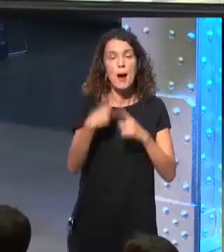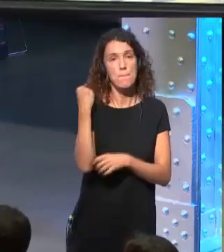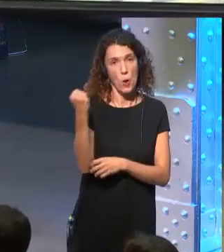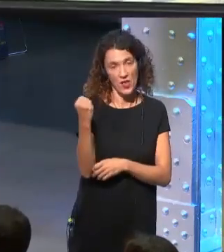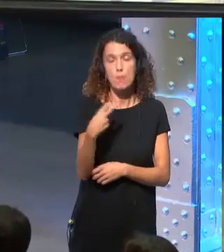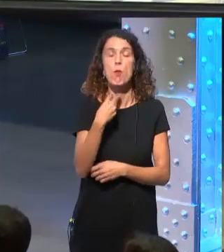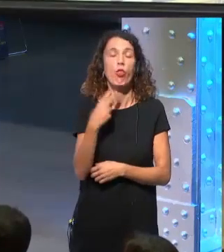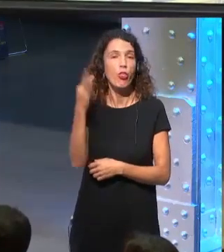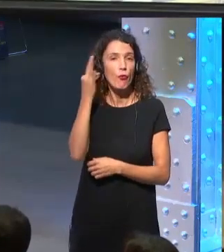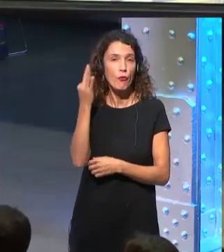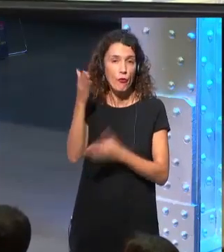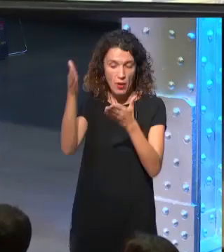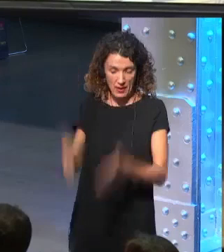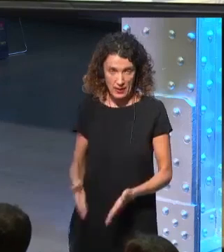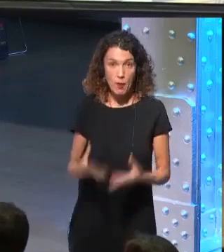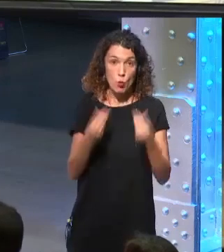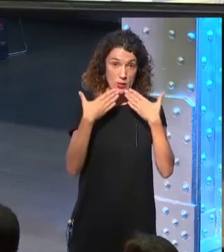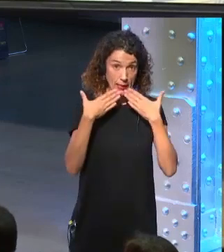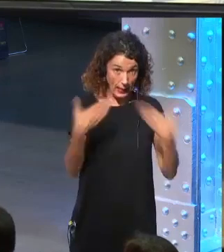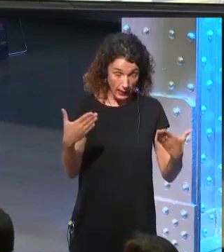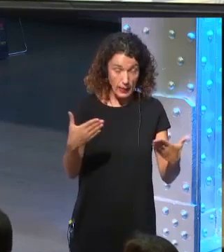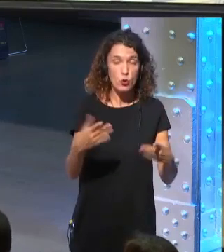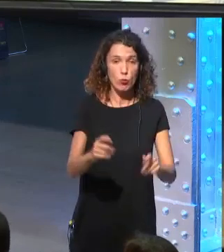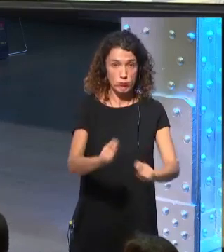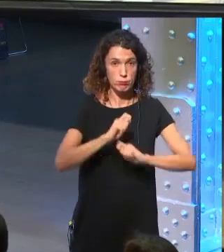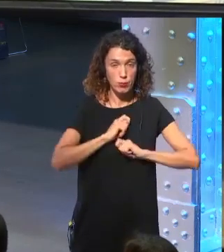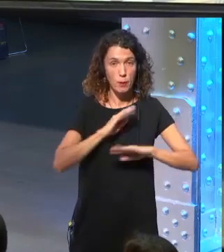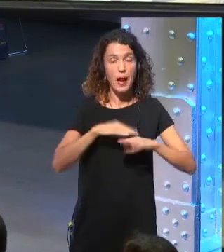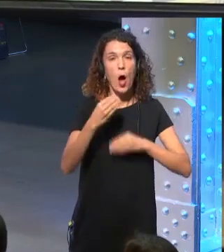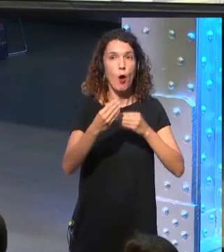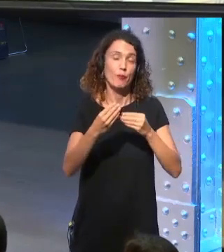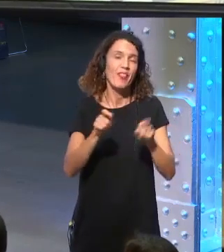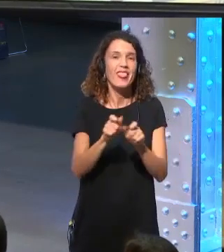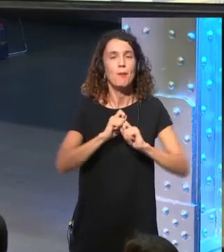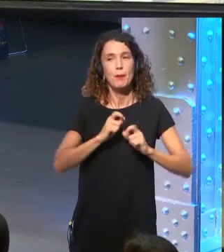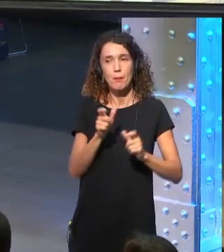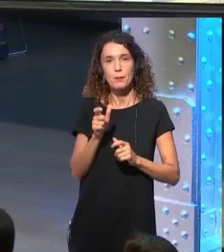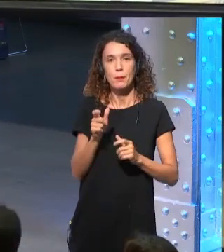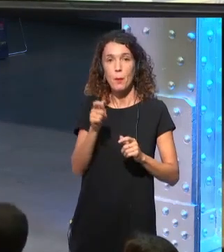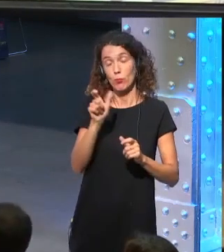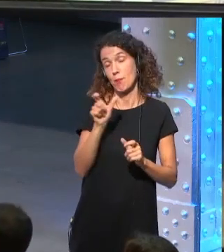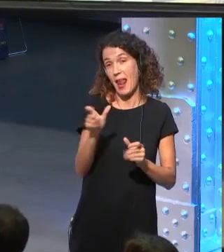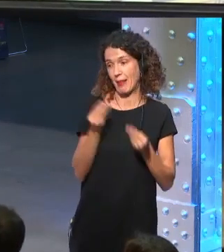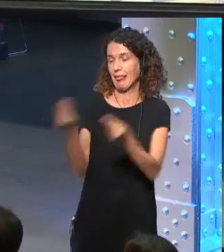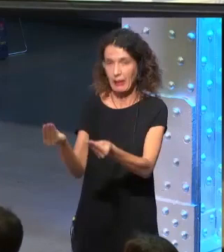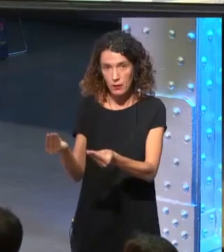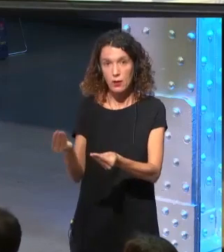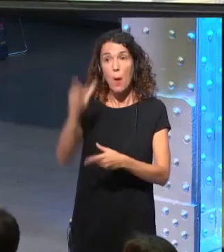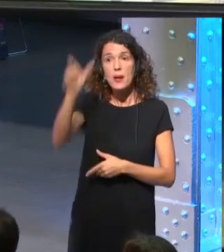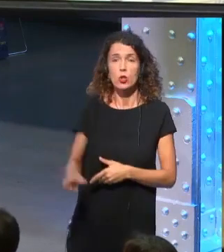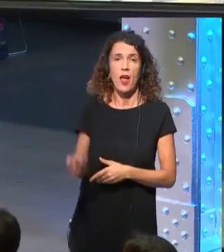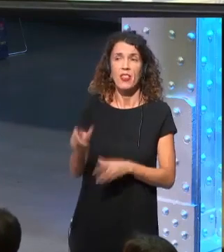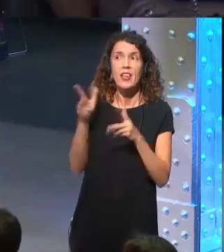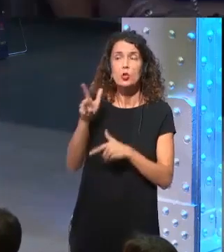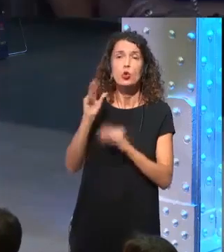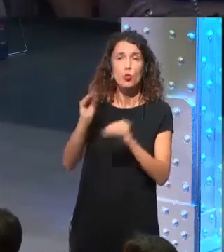voz femenina. Agradezco haber sido designado para entregar el uso de la palabra a quien nunca se debió arrebatar su